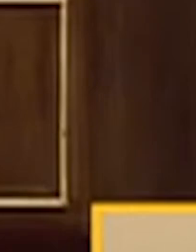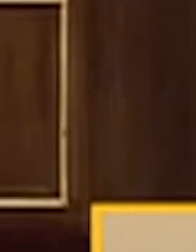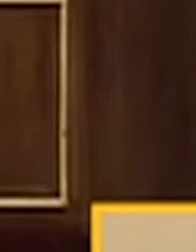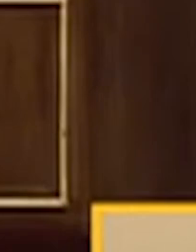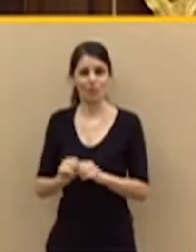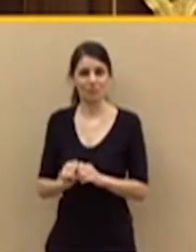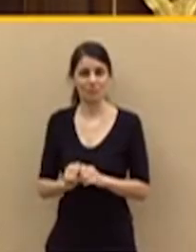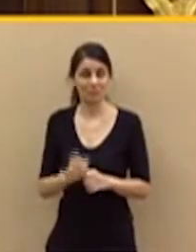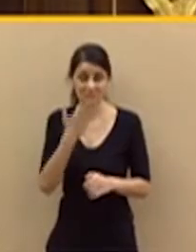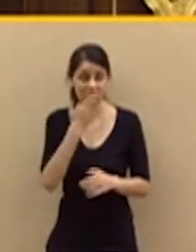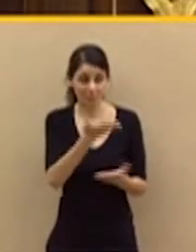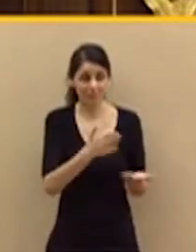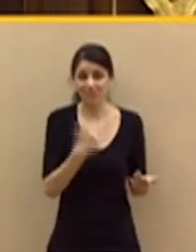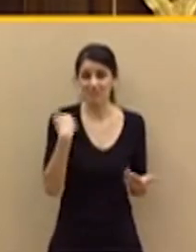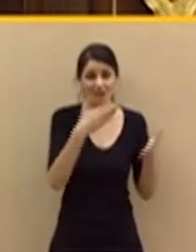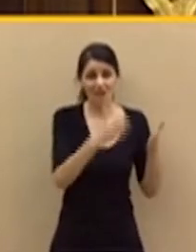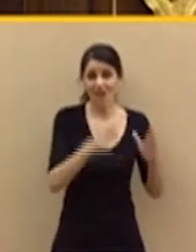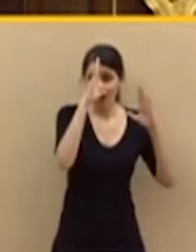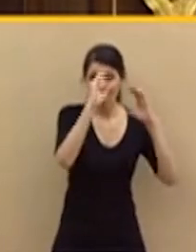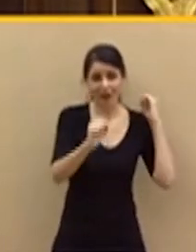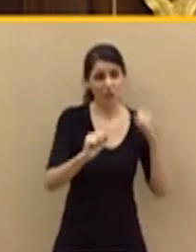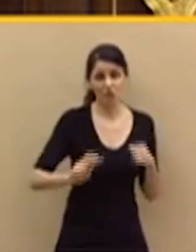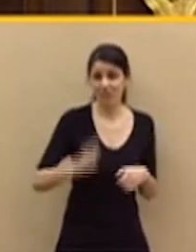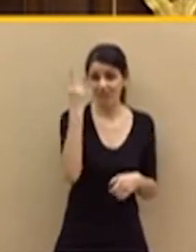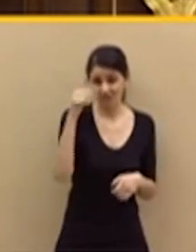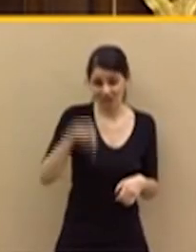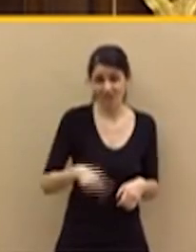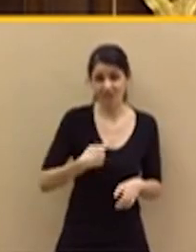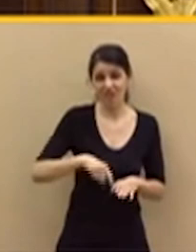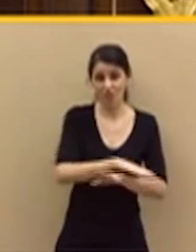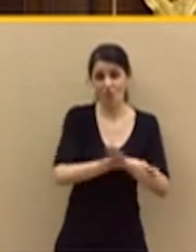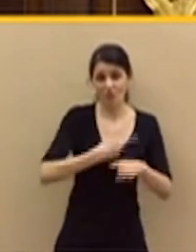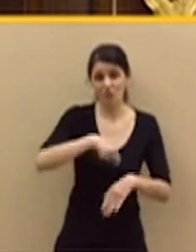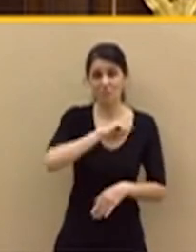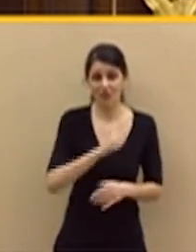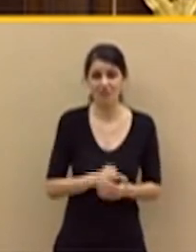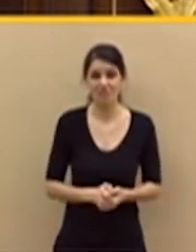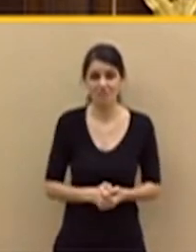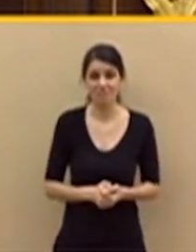¿Qué Burro de Troya?